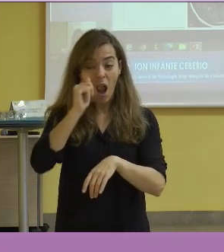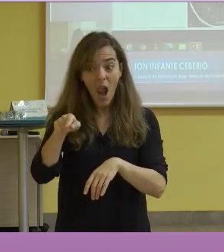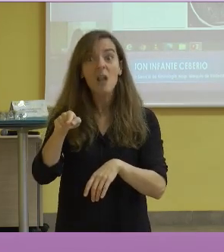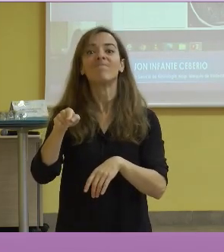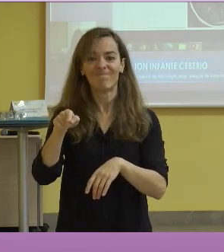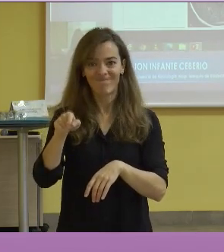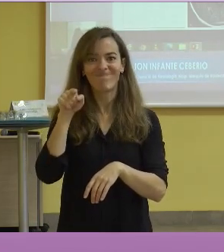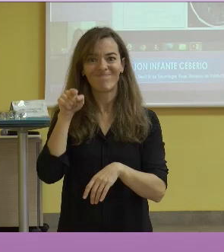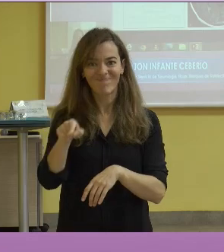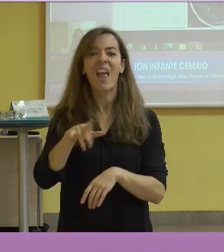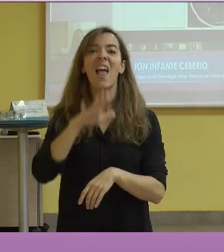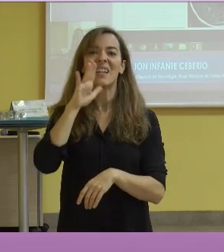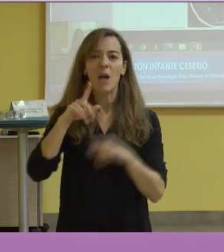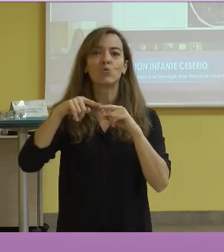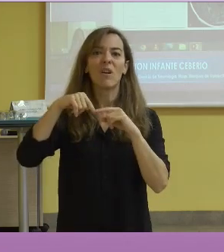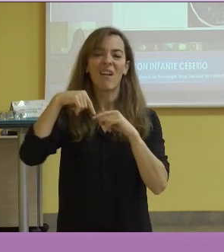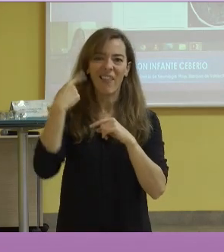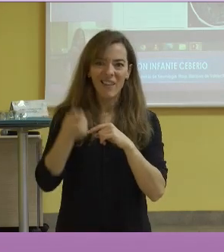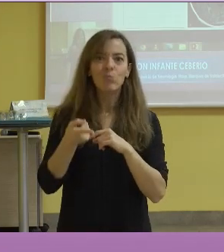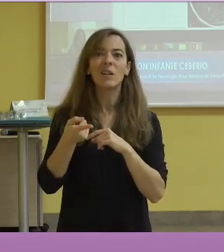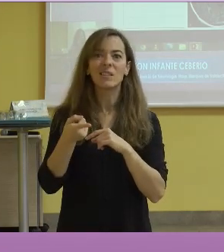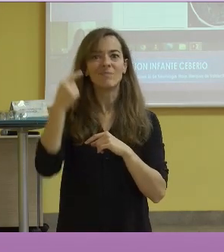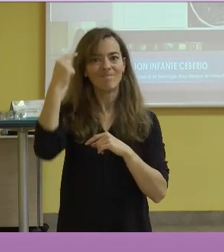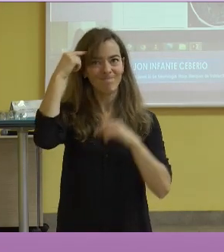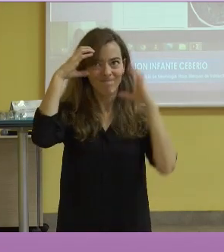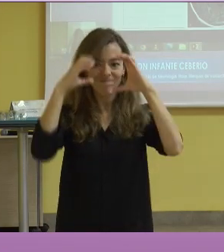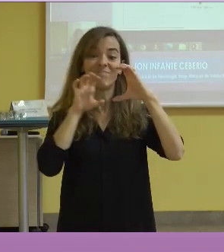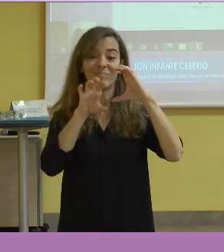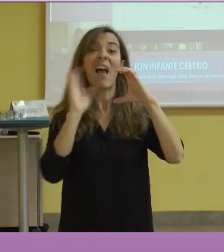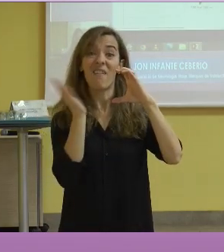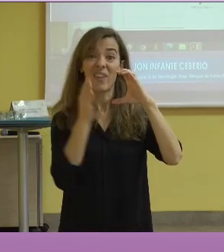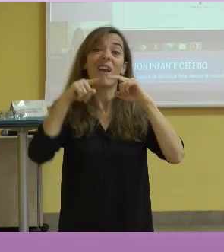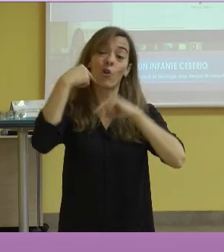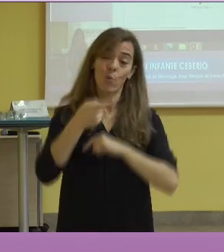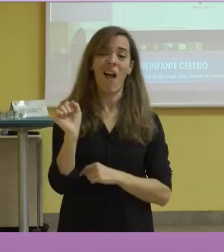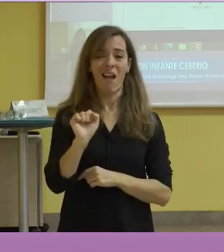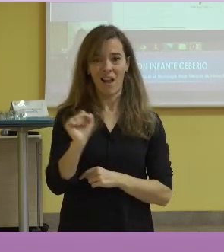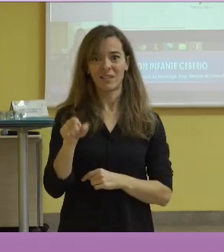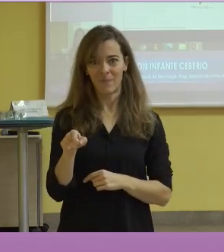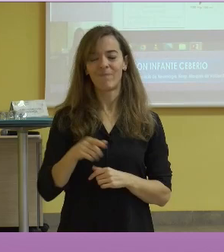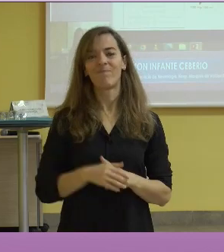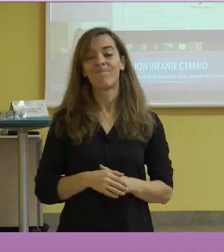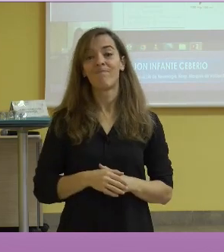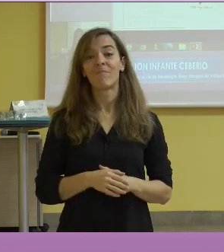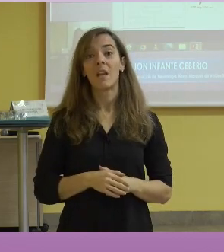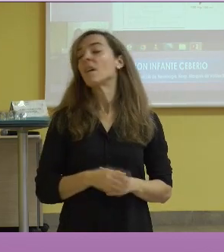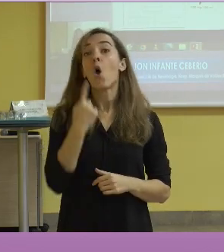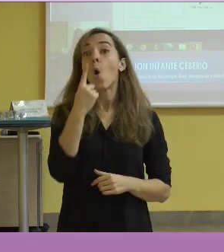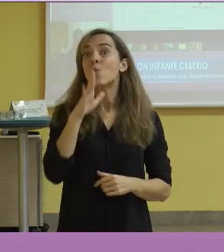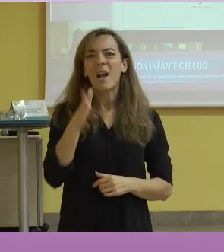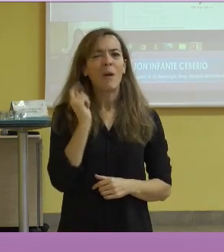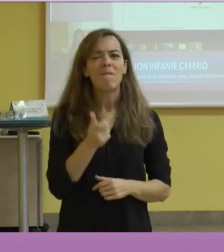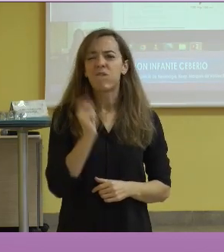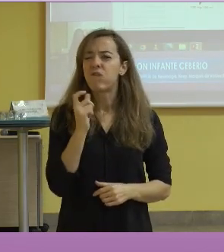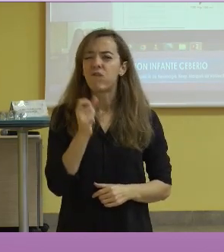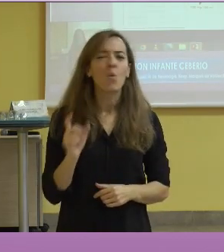causa de degeneración, de afectación cerebelosa y de ataxia. Una de las causas más frecuentes